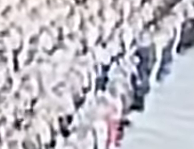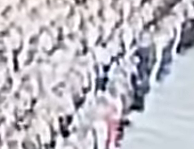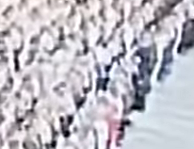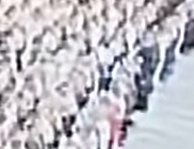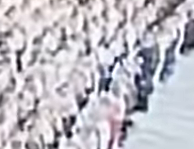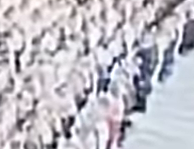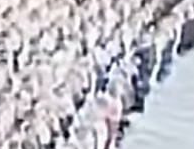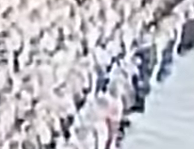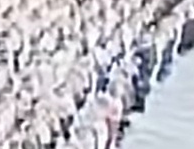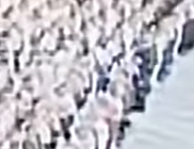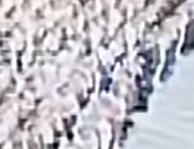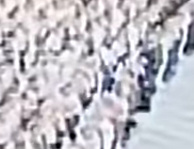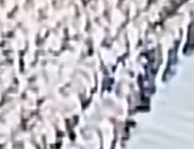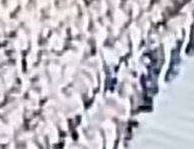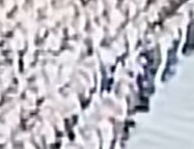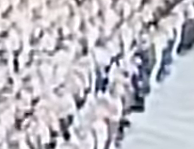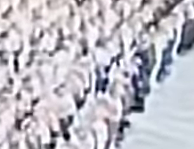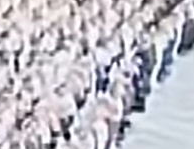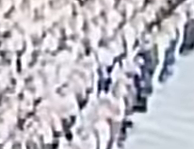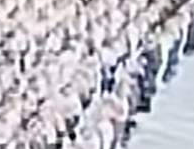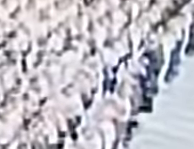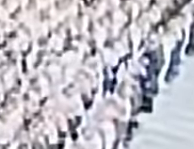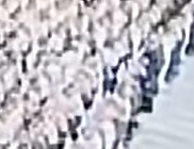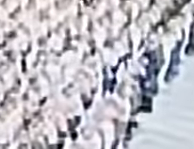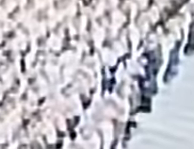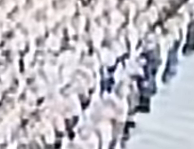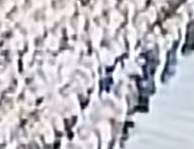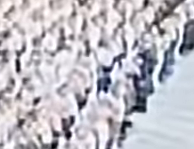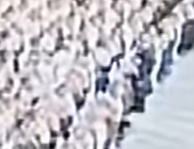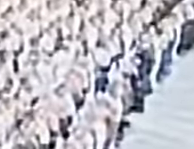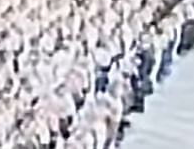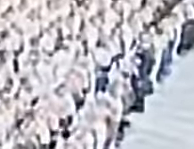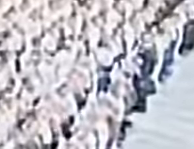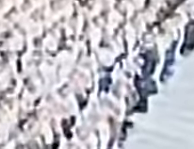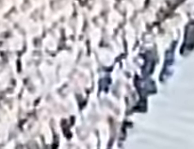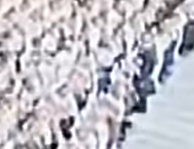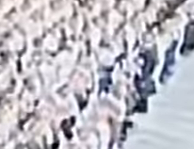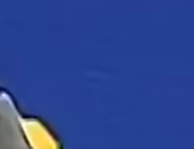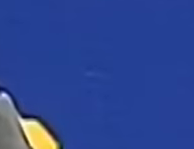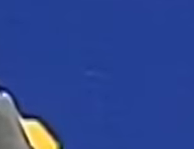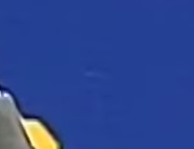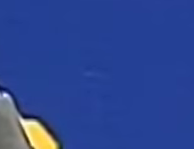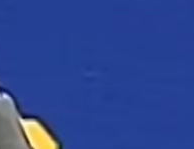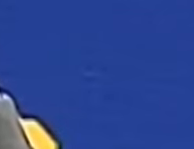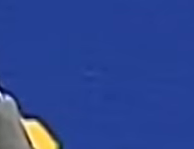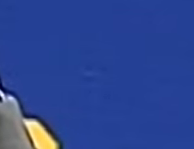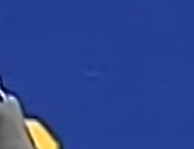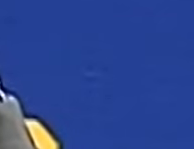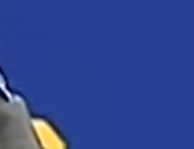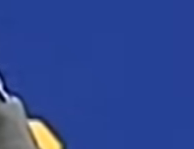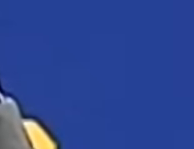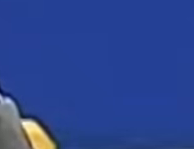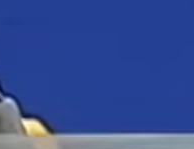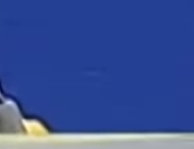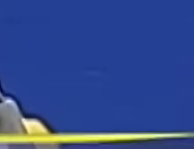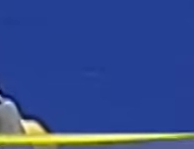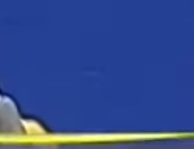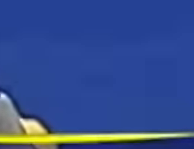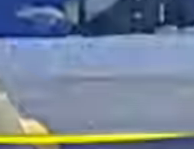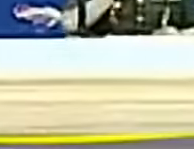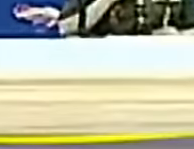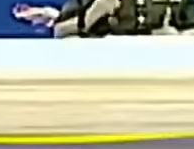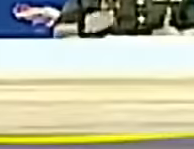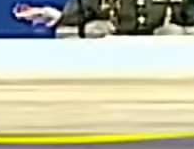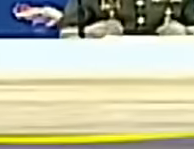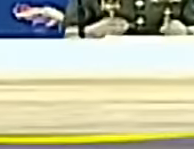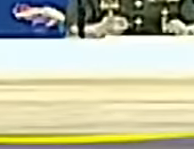para todos. Con esta alegría, con este furor, con esta conciencia patria, mi comandante en